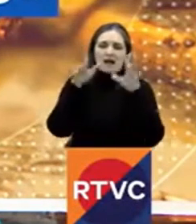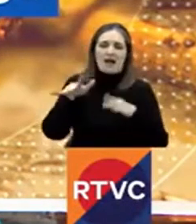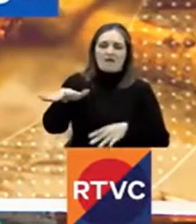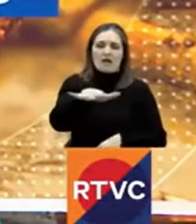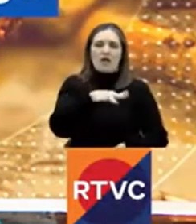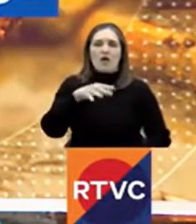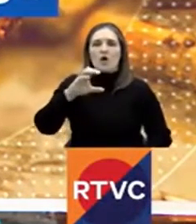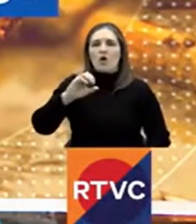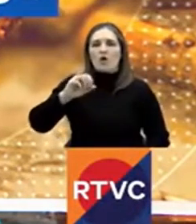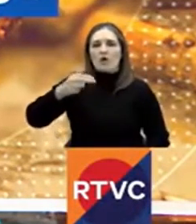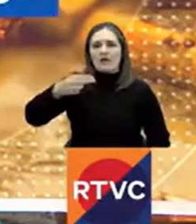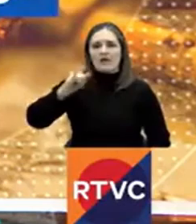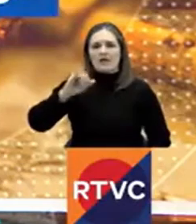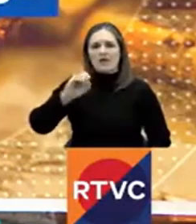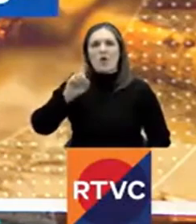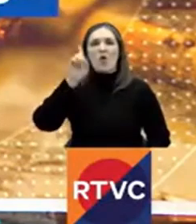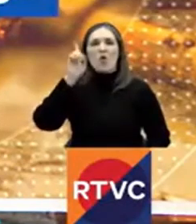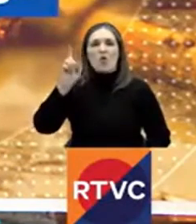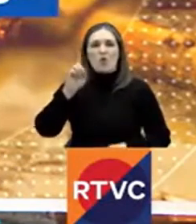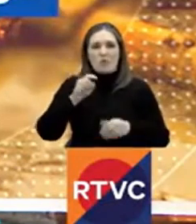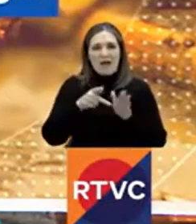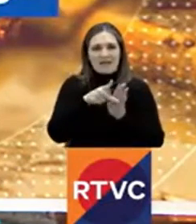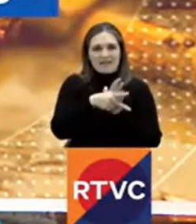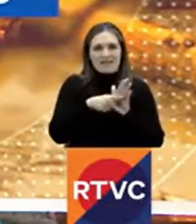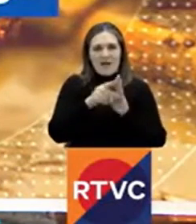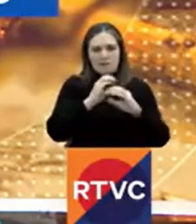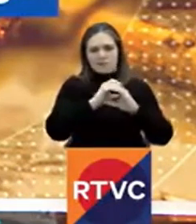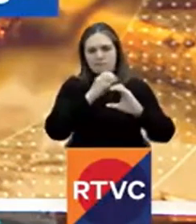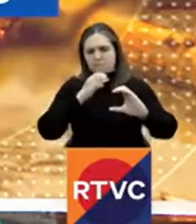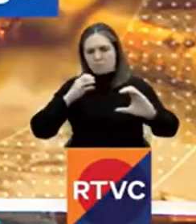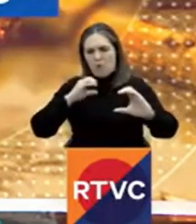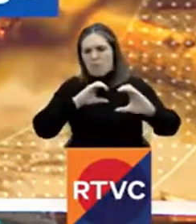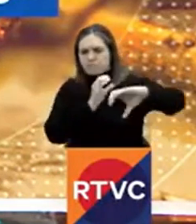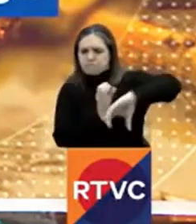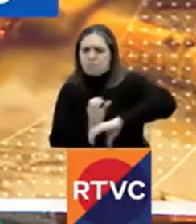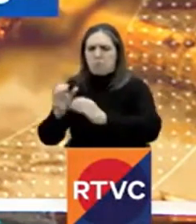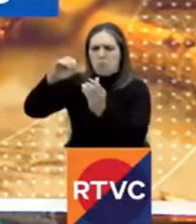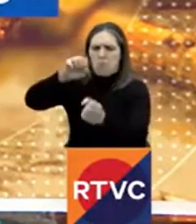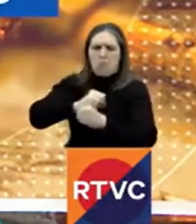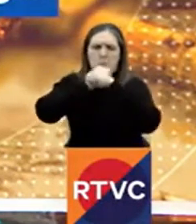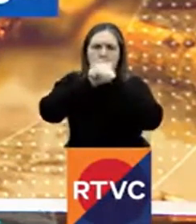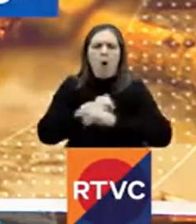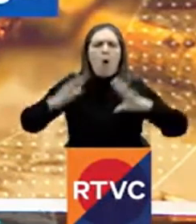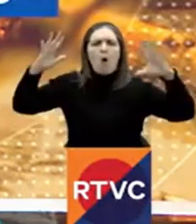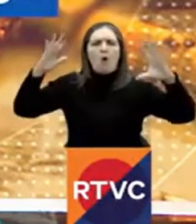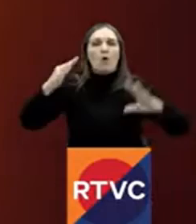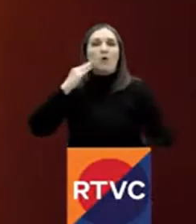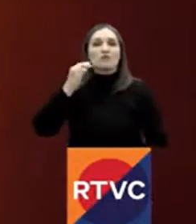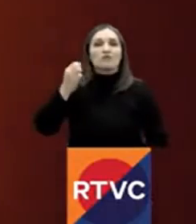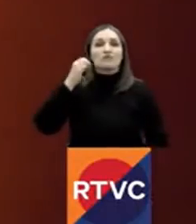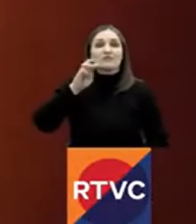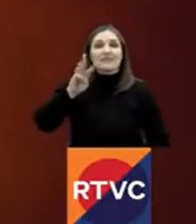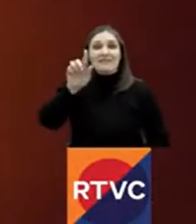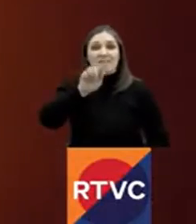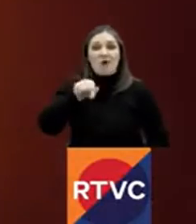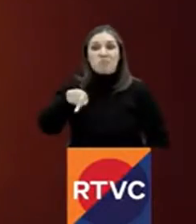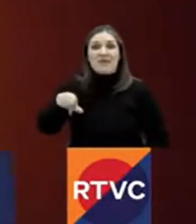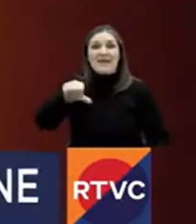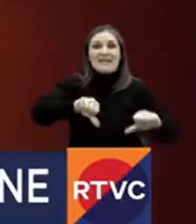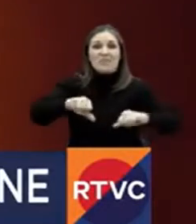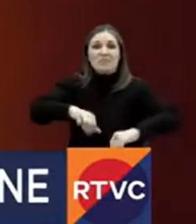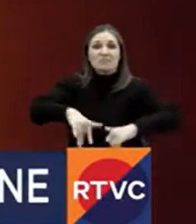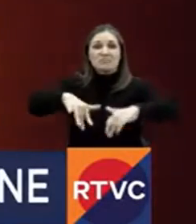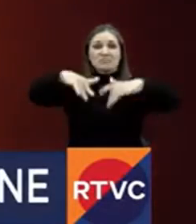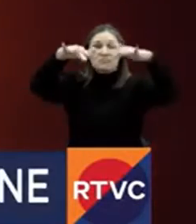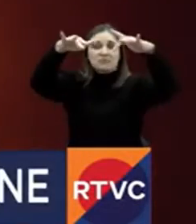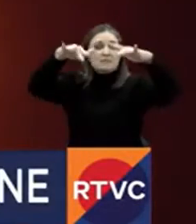de gases tóxicos a causa del descarrilamiento de un tren que transportaba químicos el pasado 3 de febrero. Así se veía